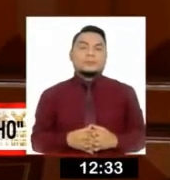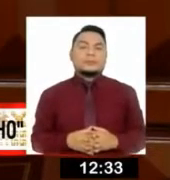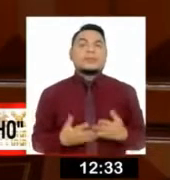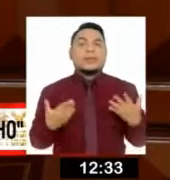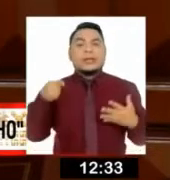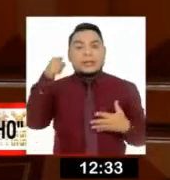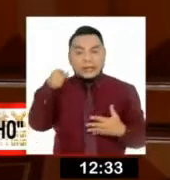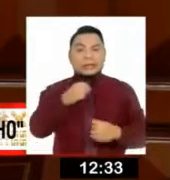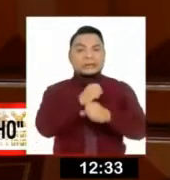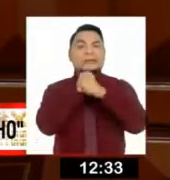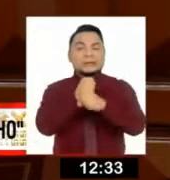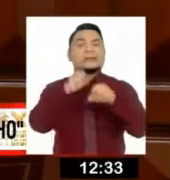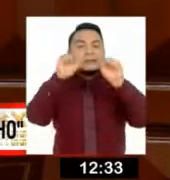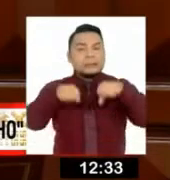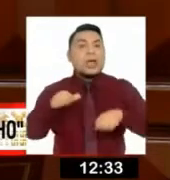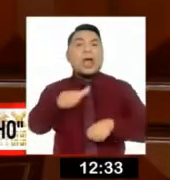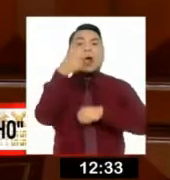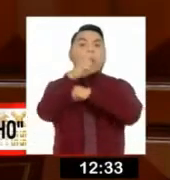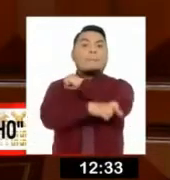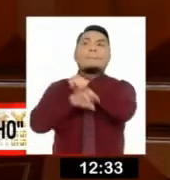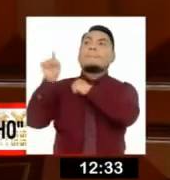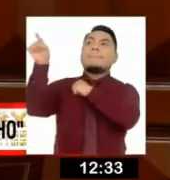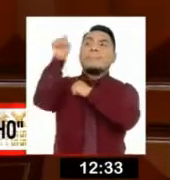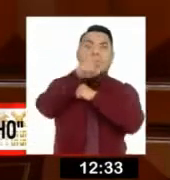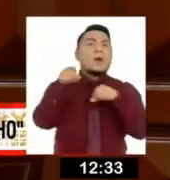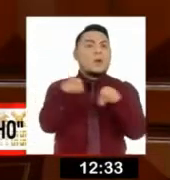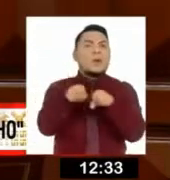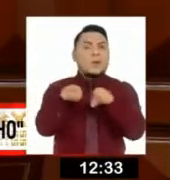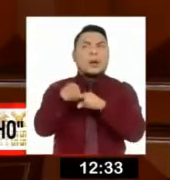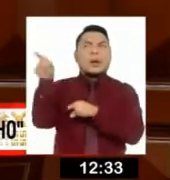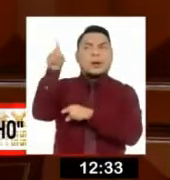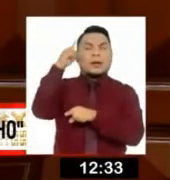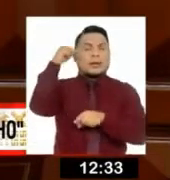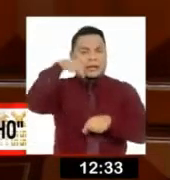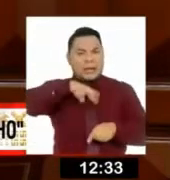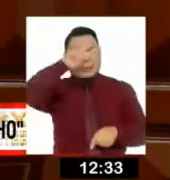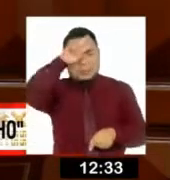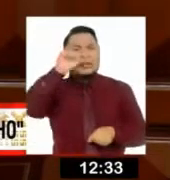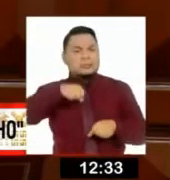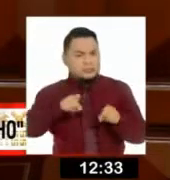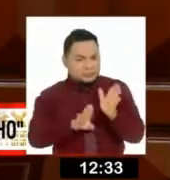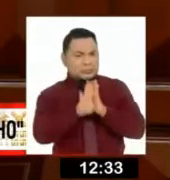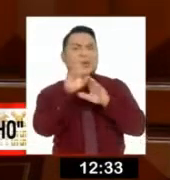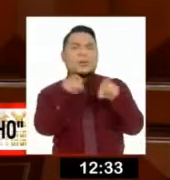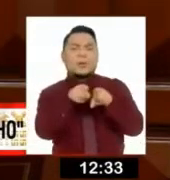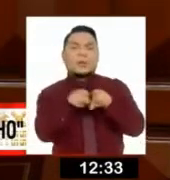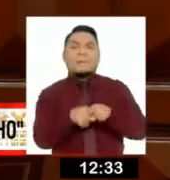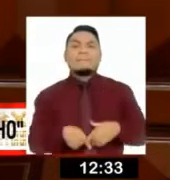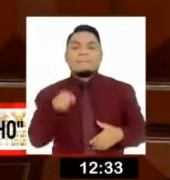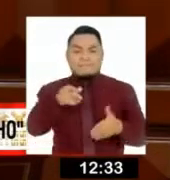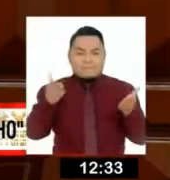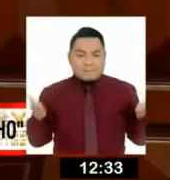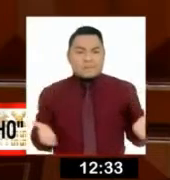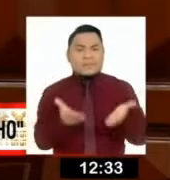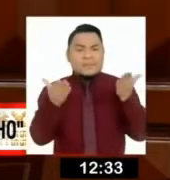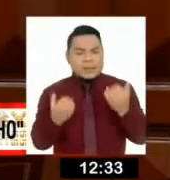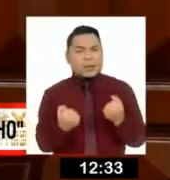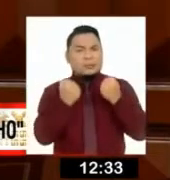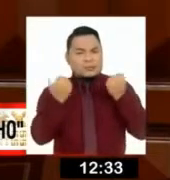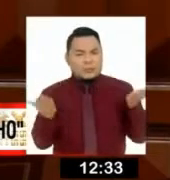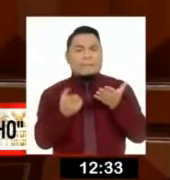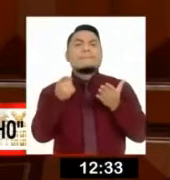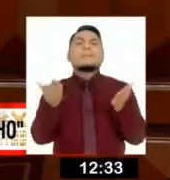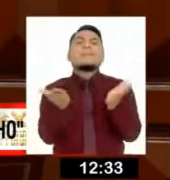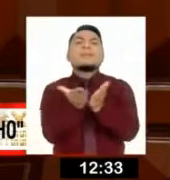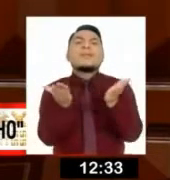Este sistema funciona bien en otros países y consideramos que aquí pasará lo mismo. Se impulsará fuertemente